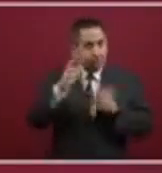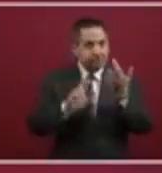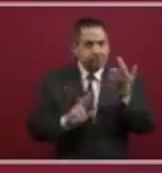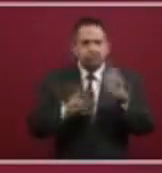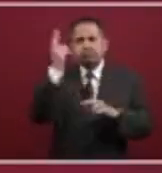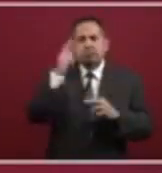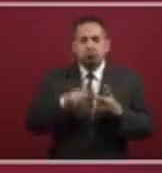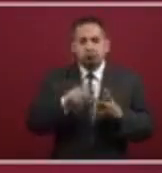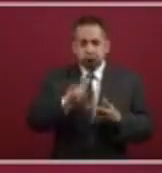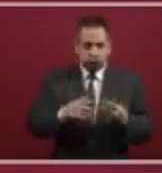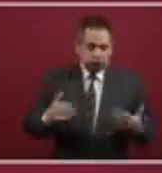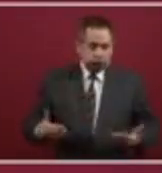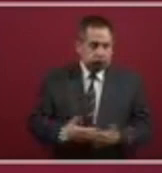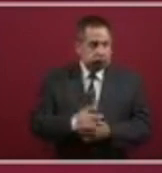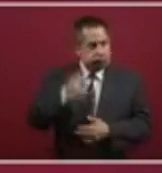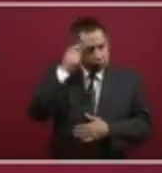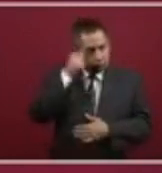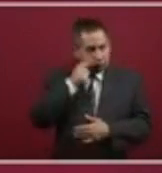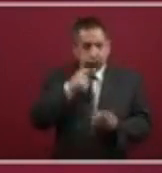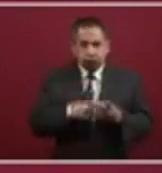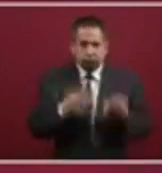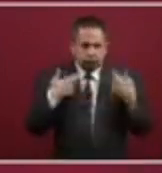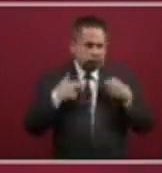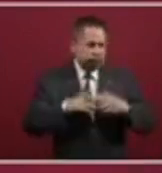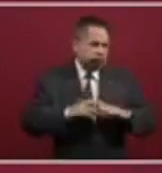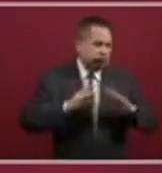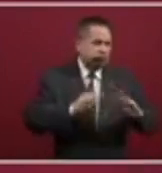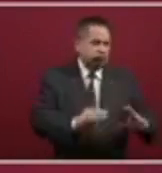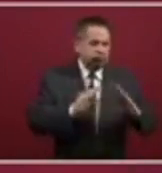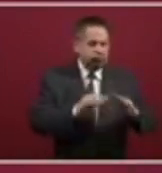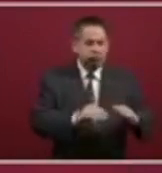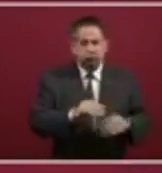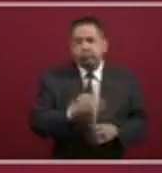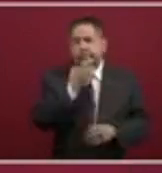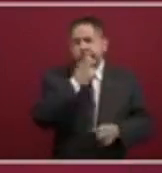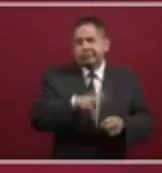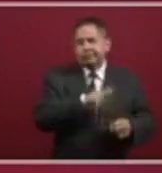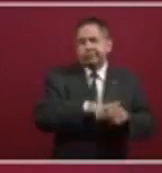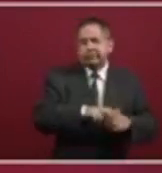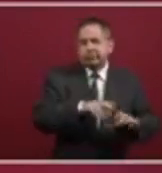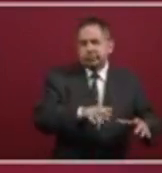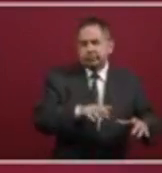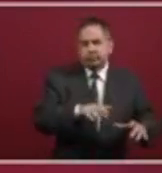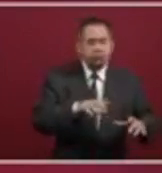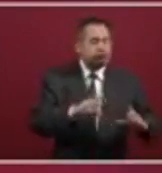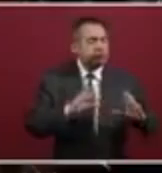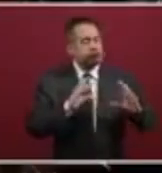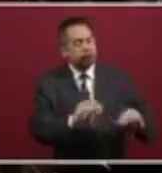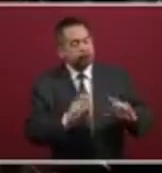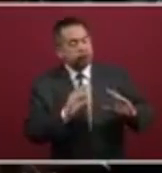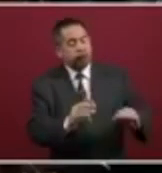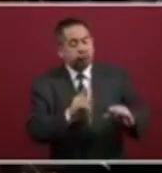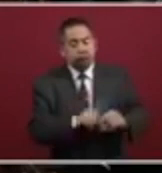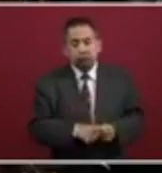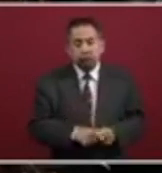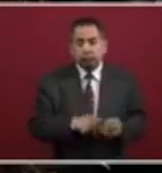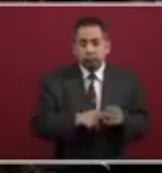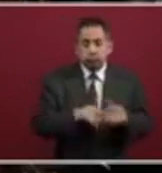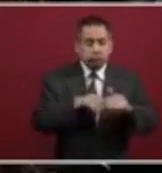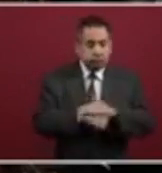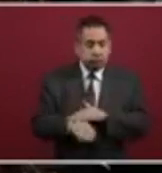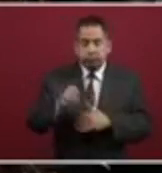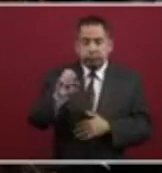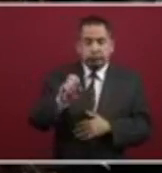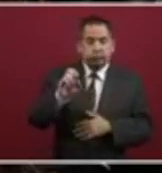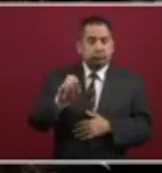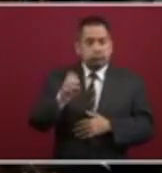Guerrero, profesor normalista en la Escuela Nacional de Maestros, también ingresó a la Normal Superior y